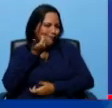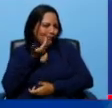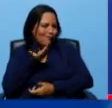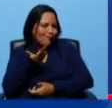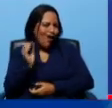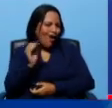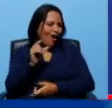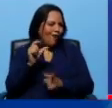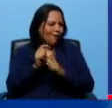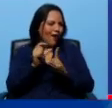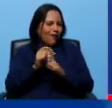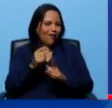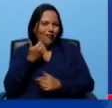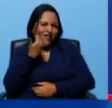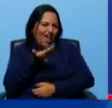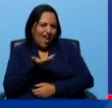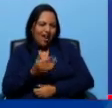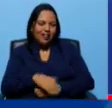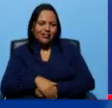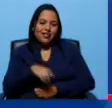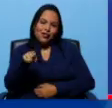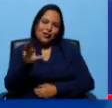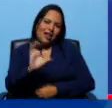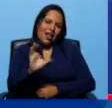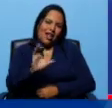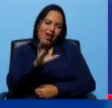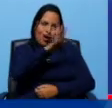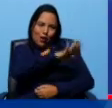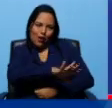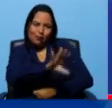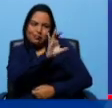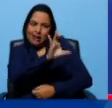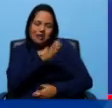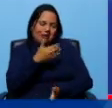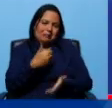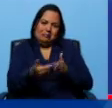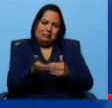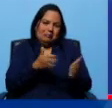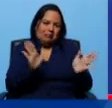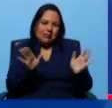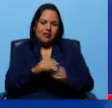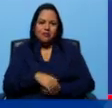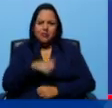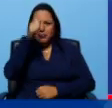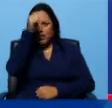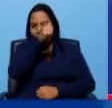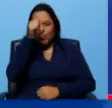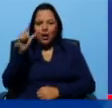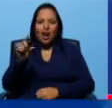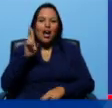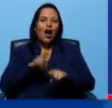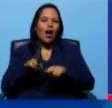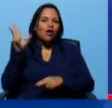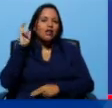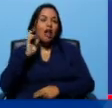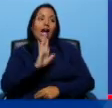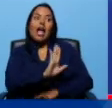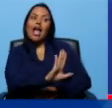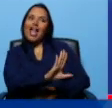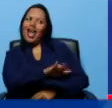amable. Eso es en Caracas, no sé en el resto del país. Domingo de caraota, y uno escucha por allá,